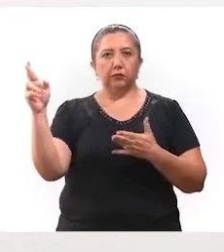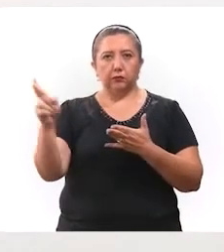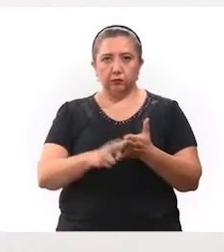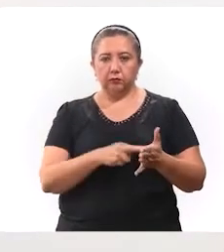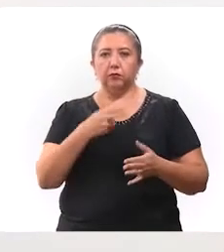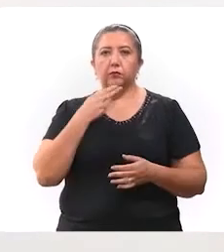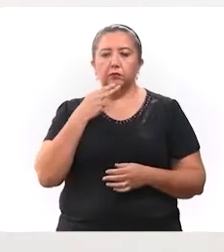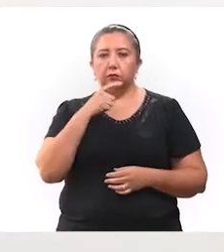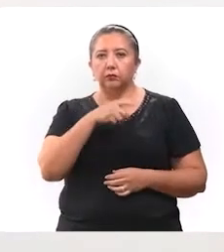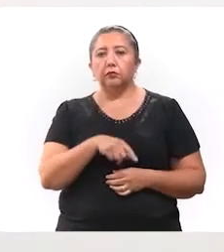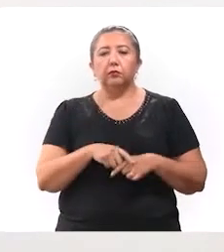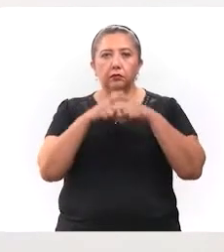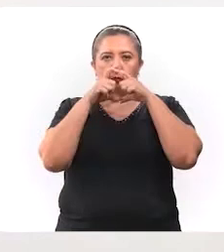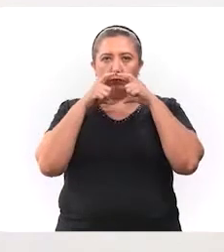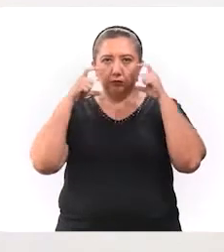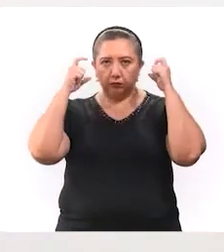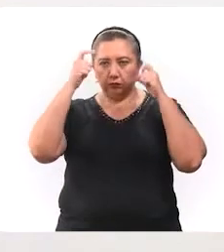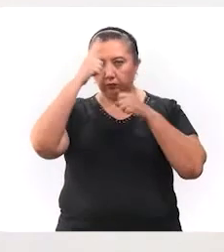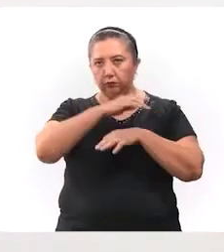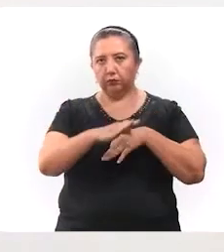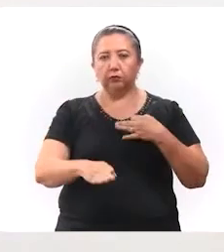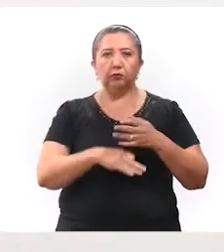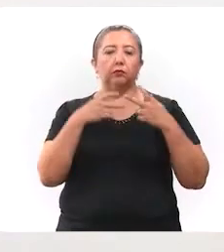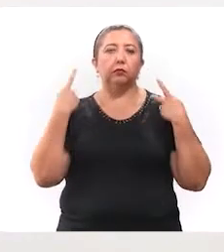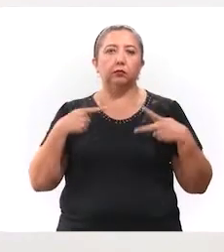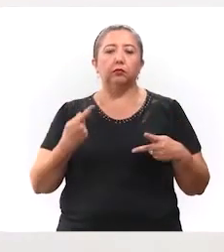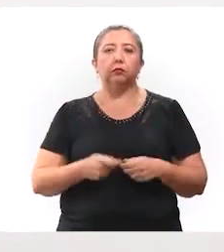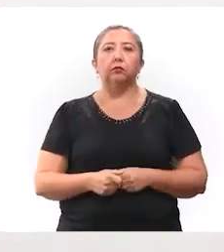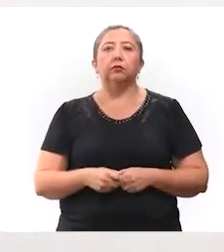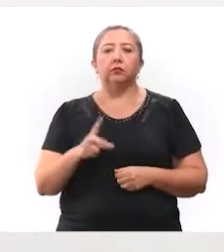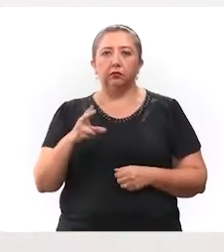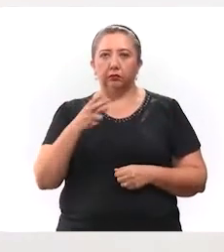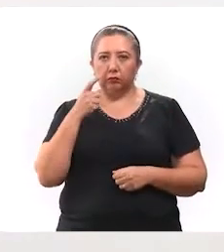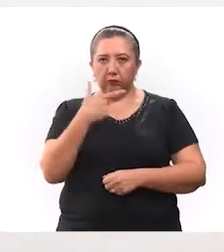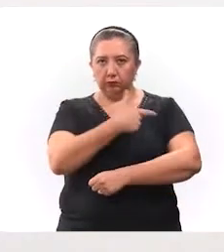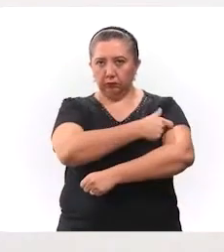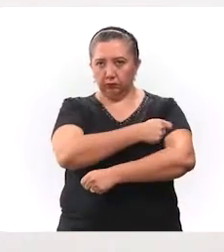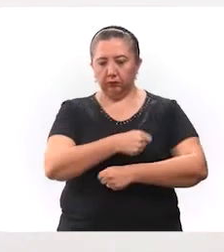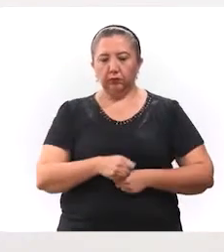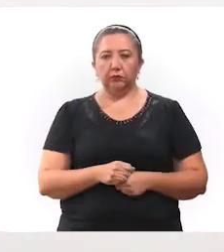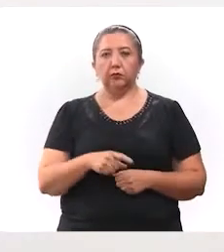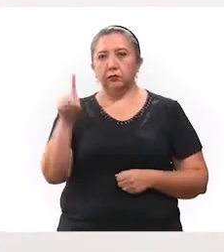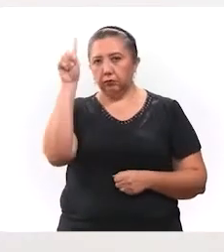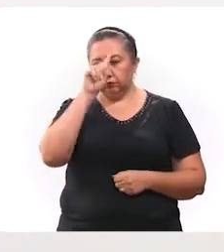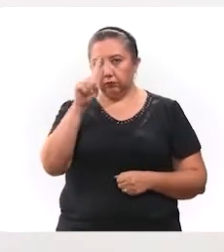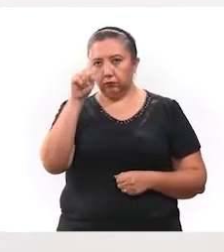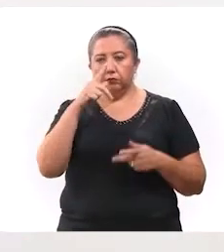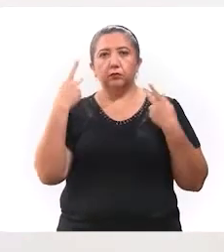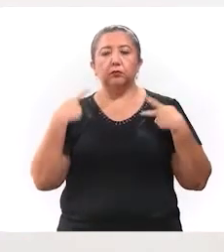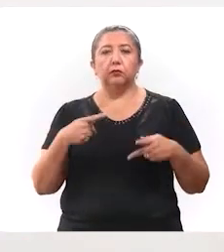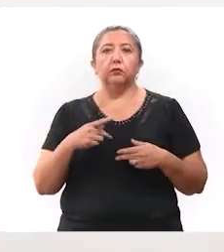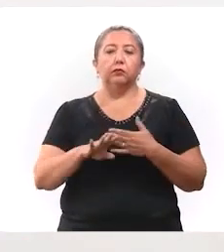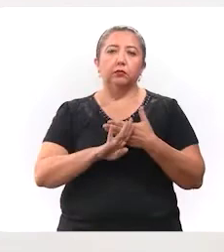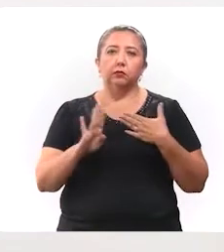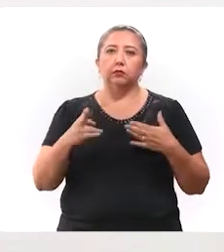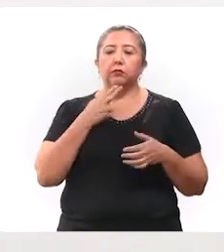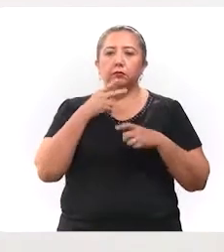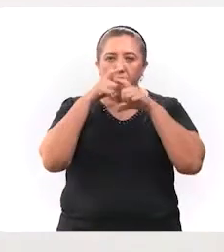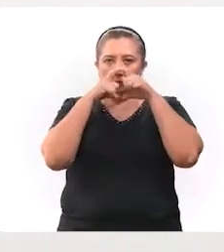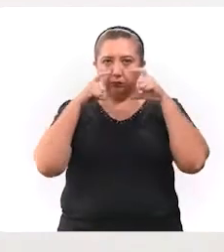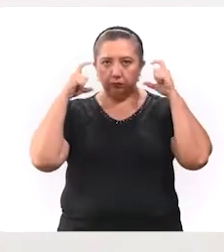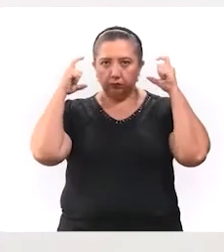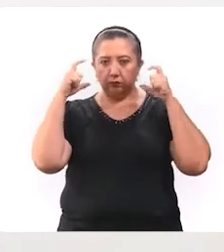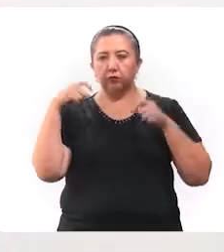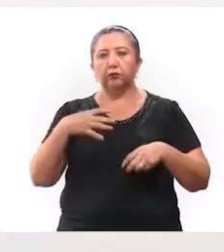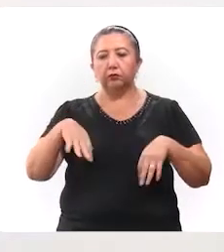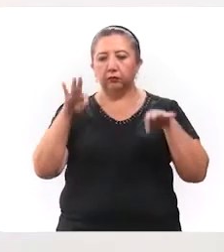reitera el uso obligatorio de cubrebocas para toda la población, incluso la vacunada, y se recomienda a la población evitar el uso de